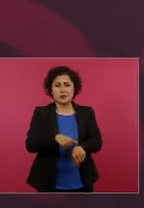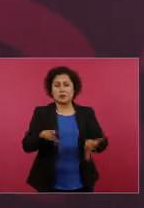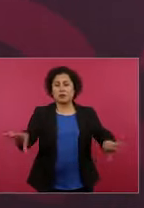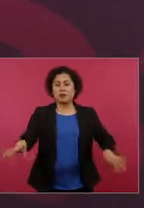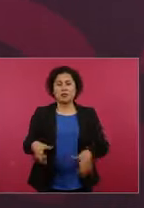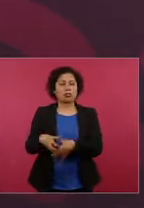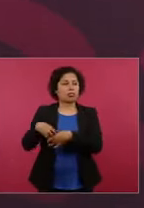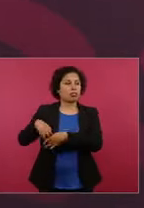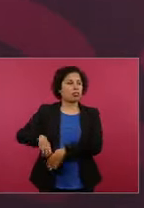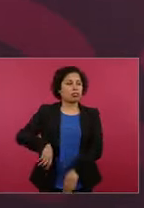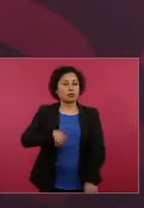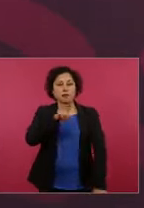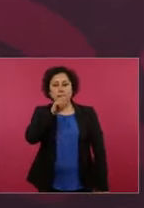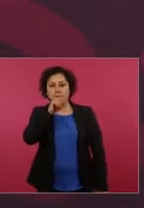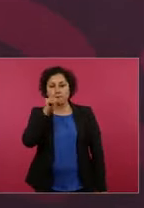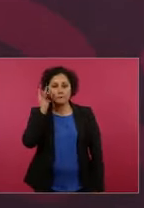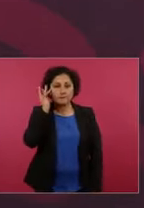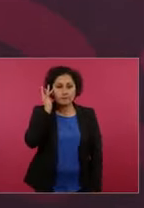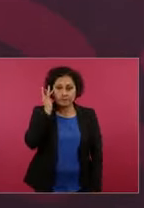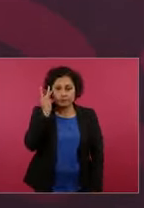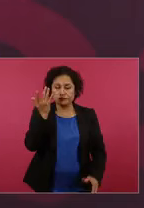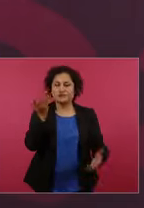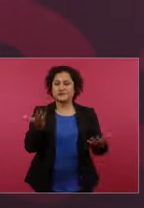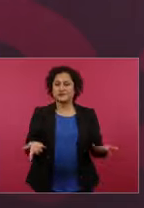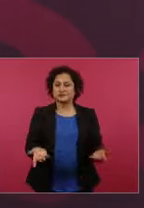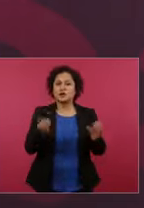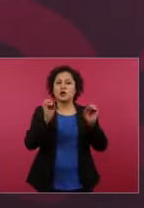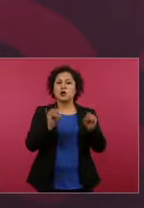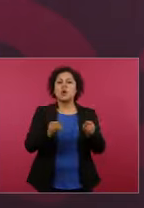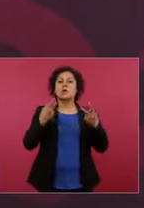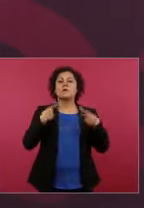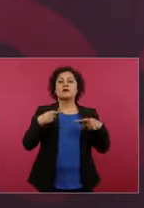¿Cuántos hay que cobran sin trabajar?